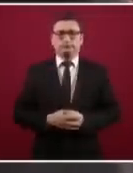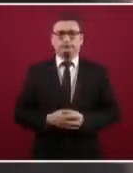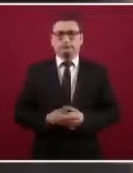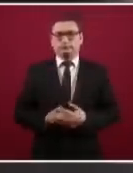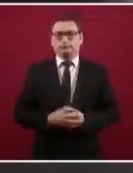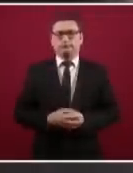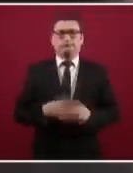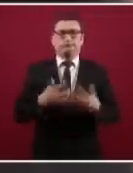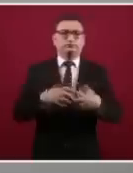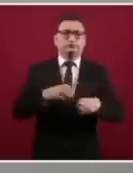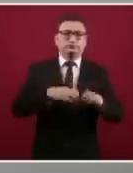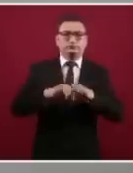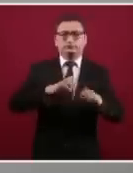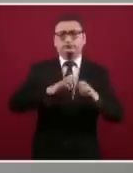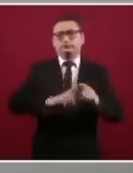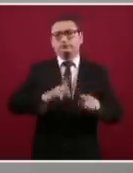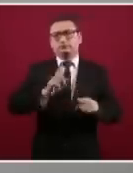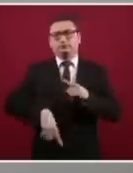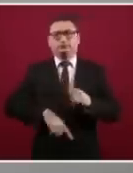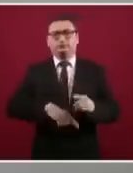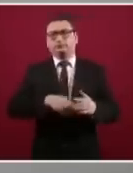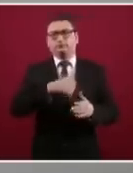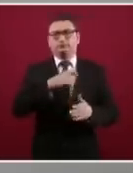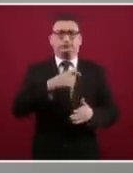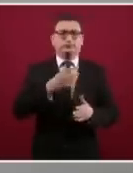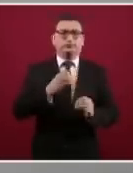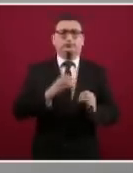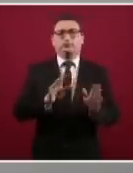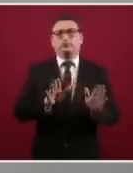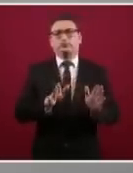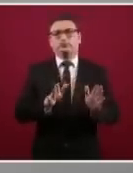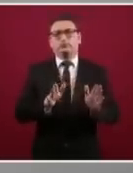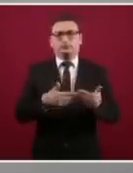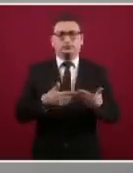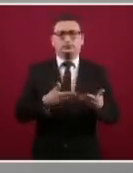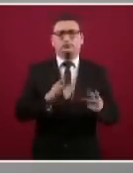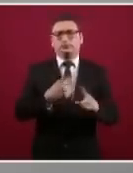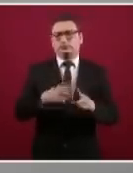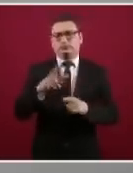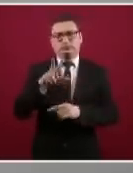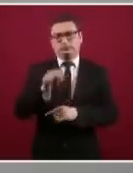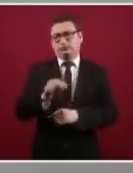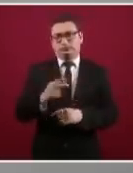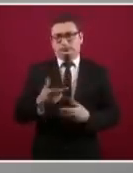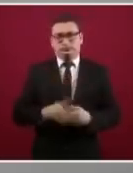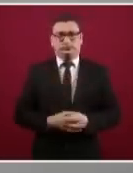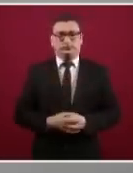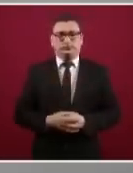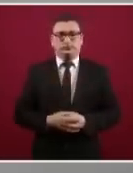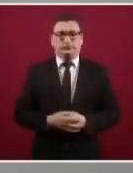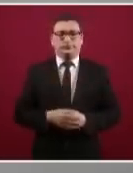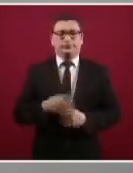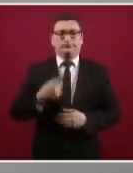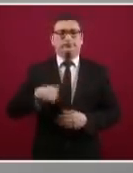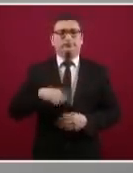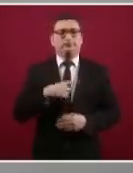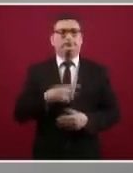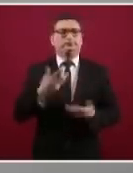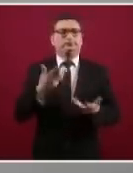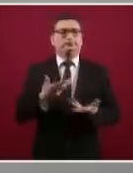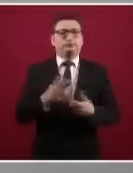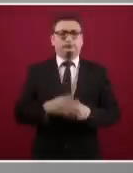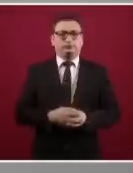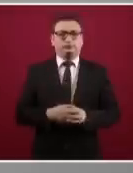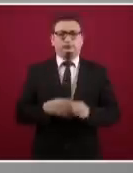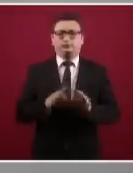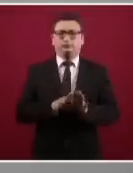quebrar, no cerrar empresas y hacerlo como se